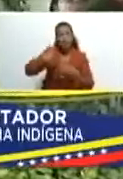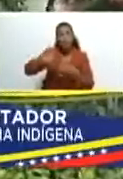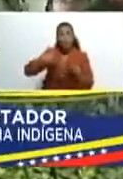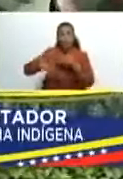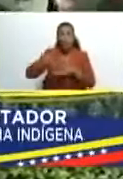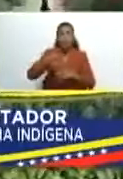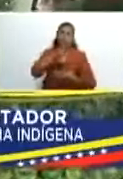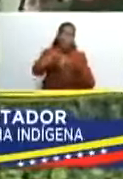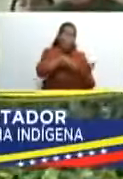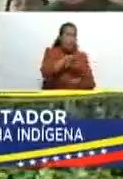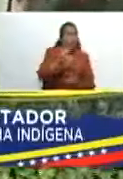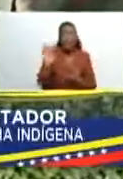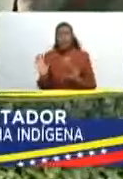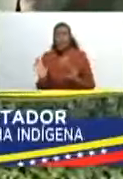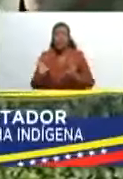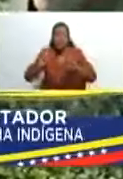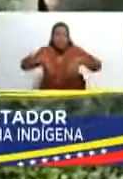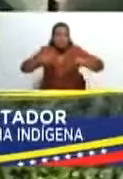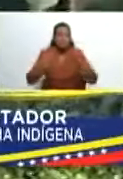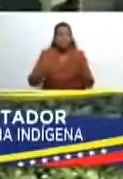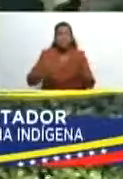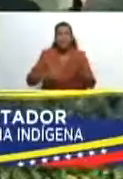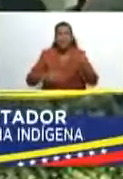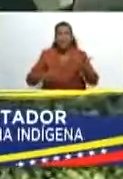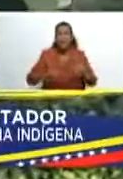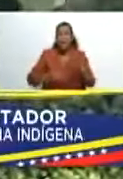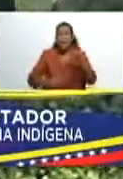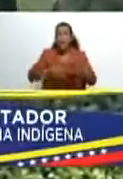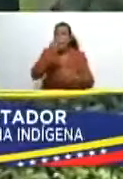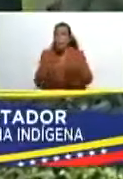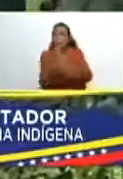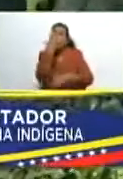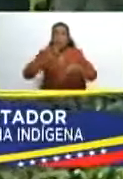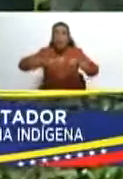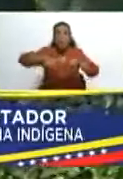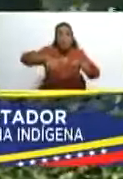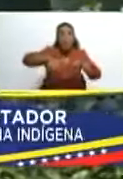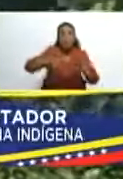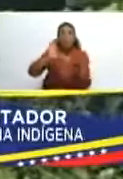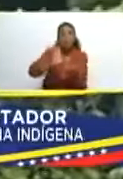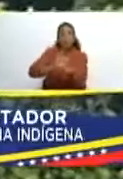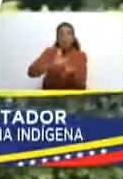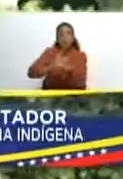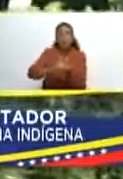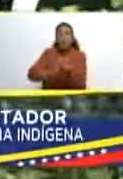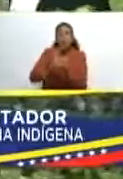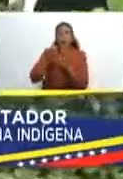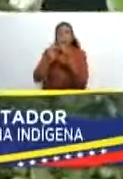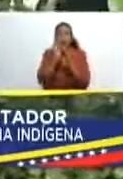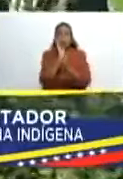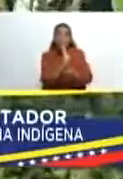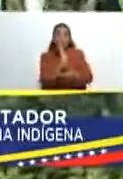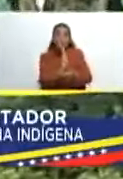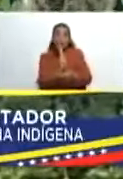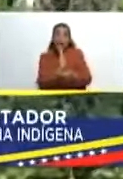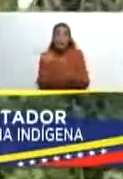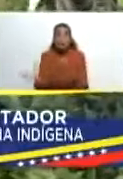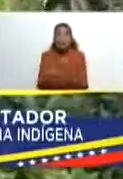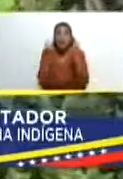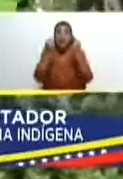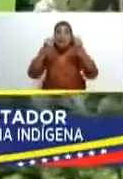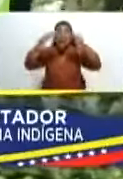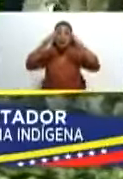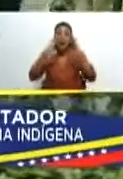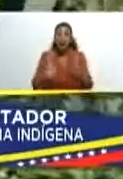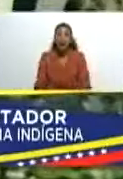antigua, destruyó todas las huellas de las principales ciudades y apenas pudo conservarse, salvarse